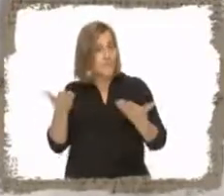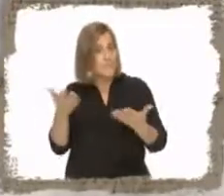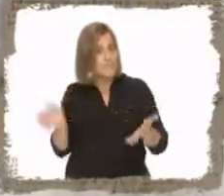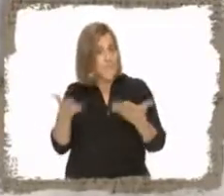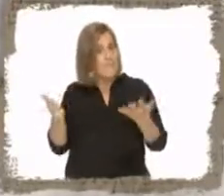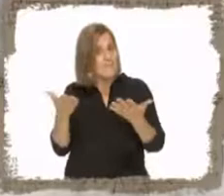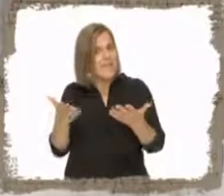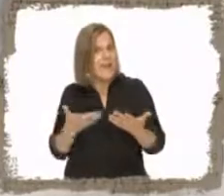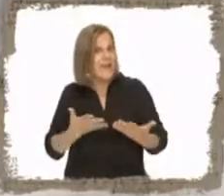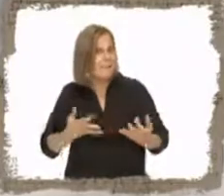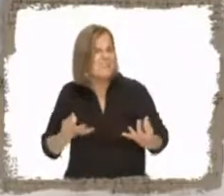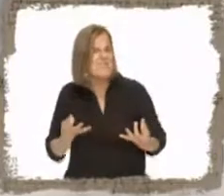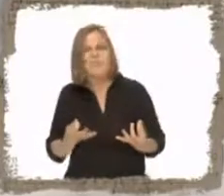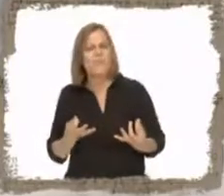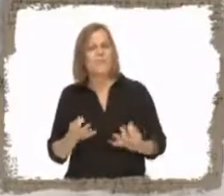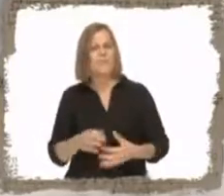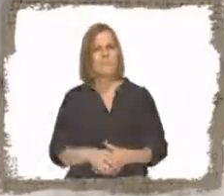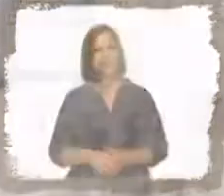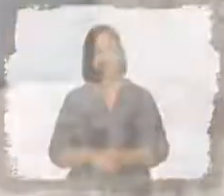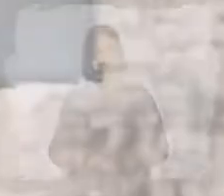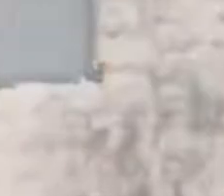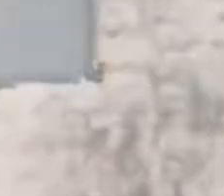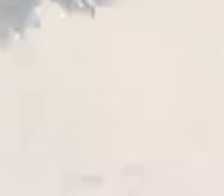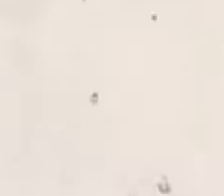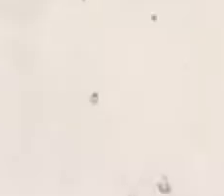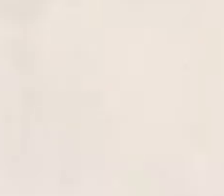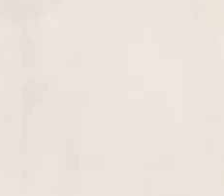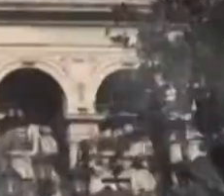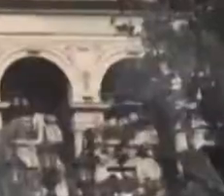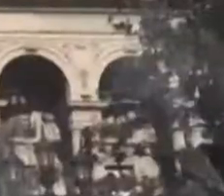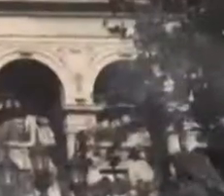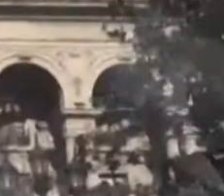la obra? Seguro les va a quedar genial.